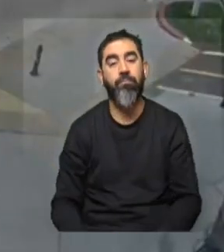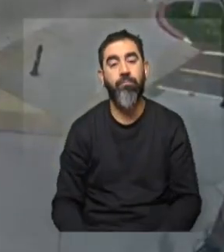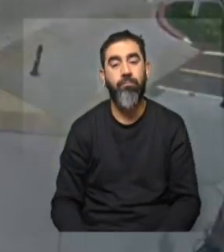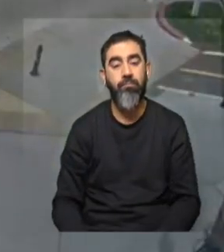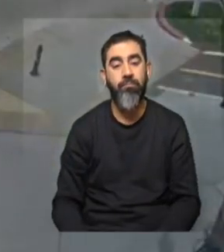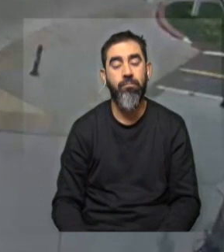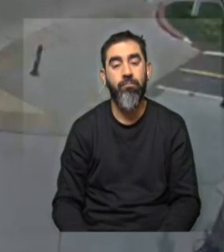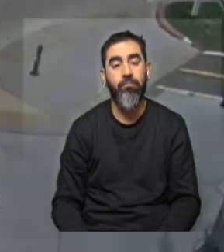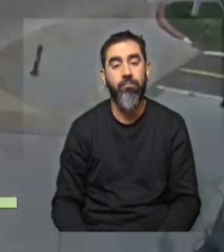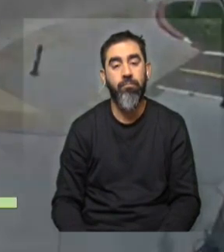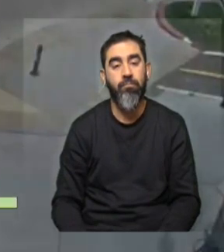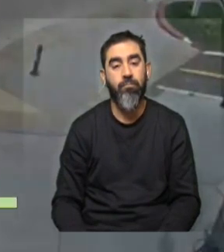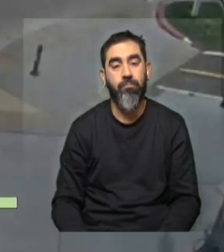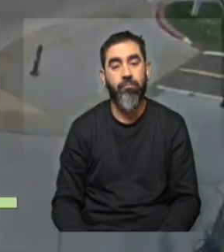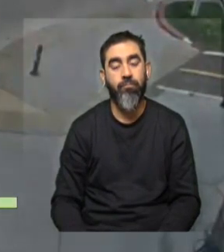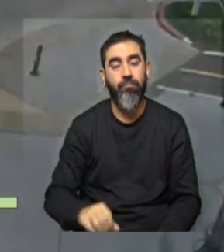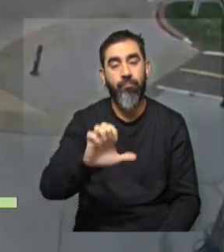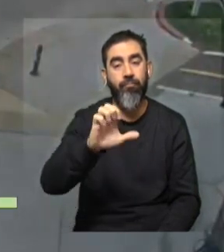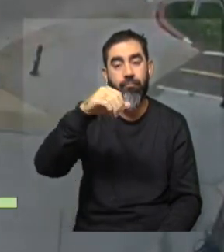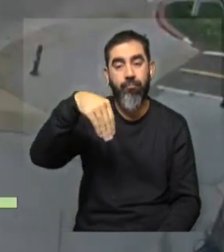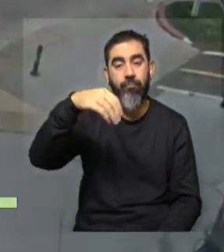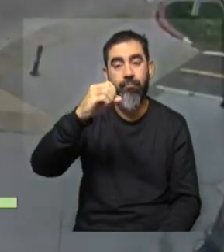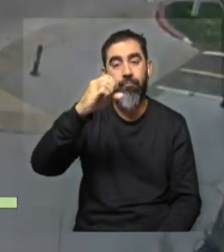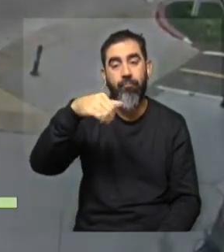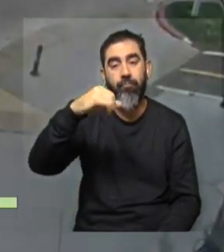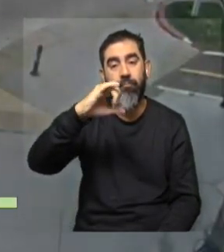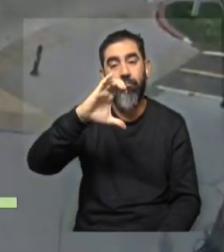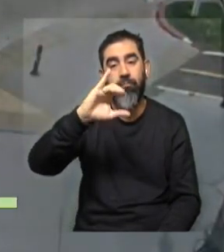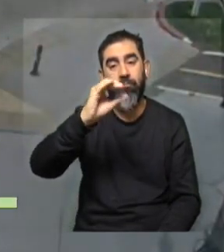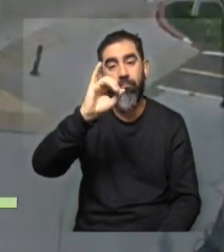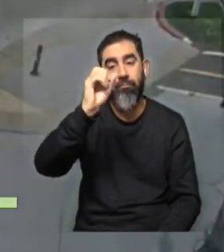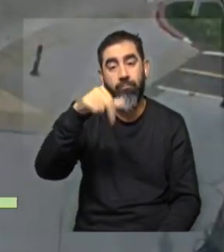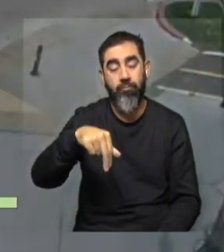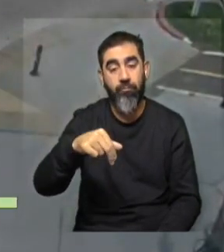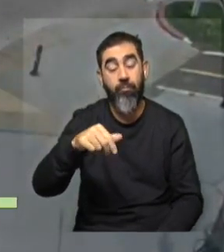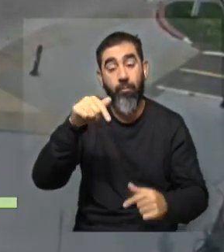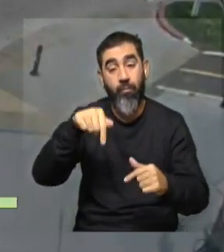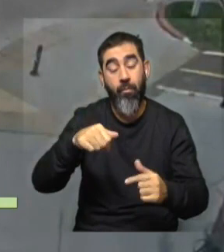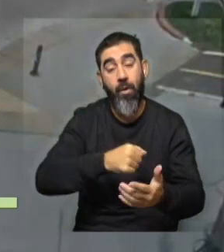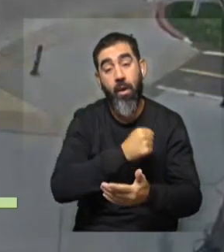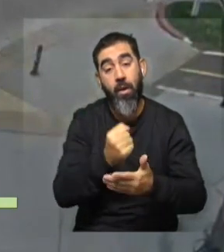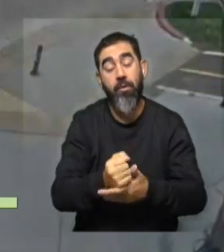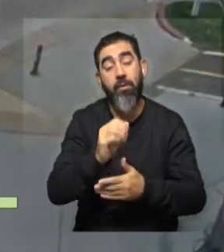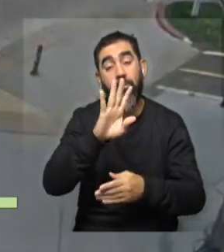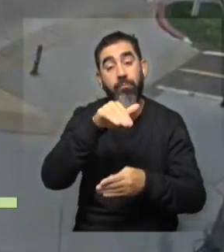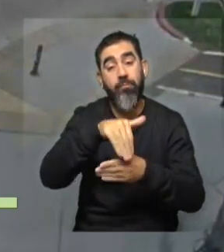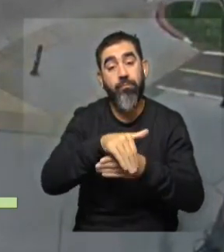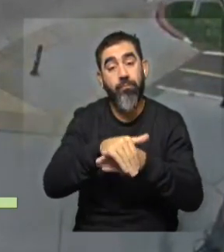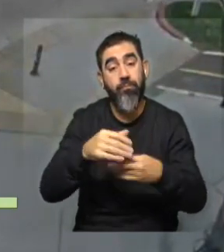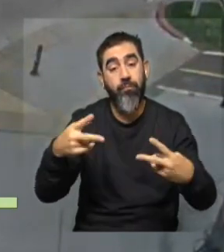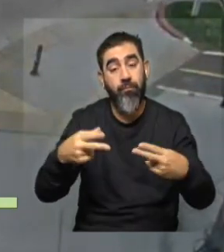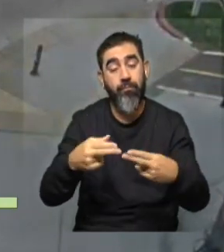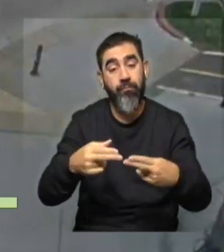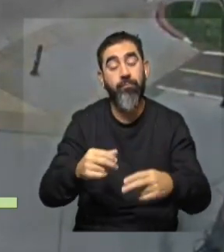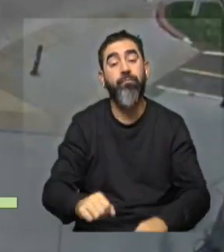efectivamente Bueno les contamos que emancipación entre Córdoba y Cleveland estará cortado desde esta hora hasta las 4 de la tarde por